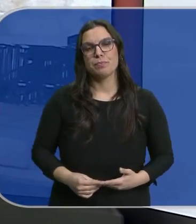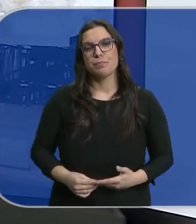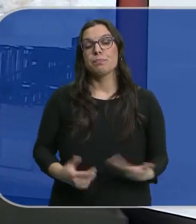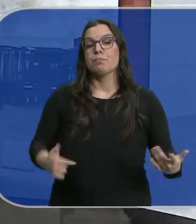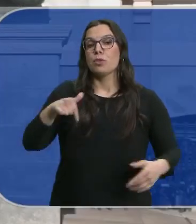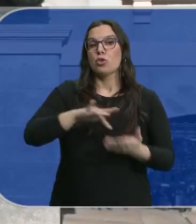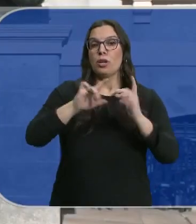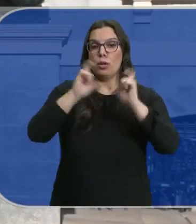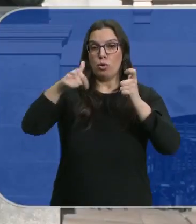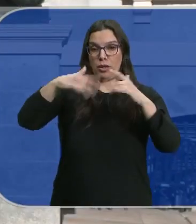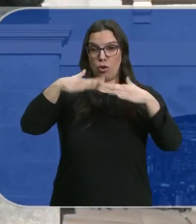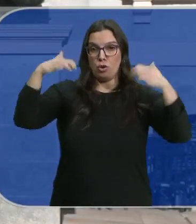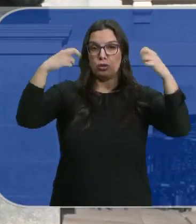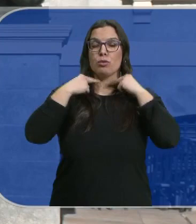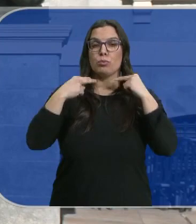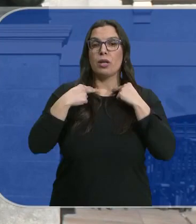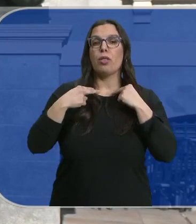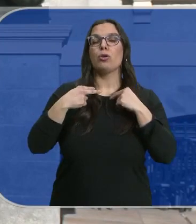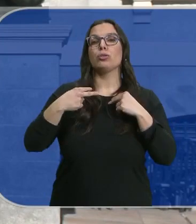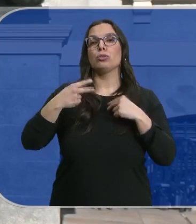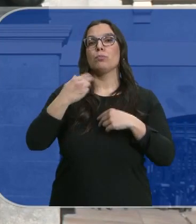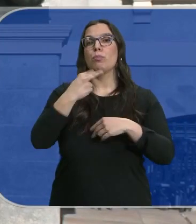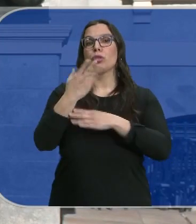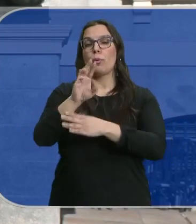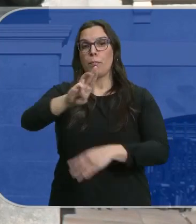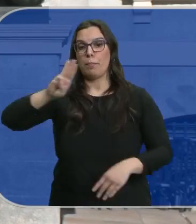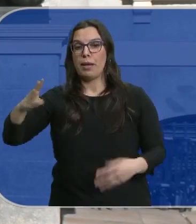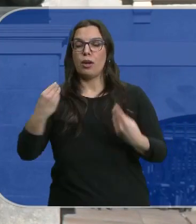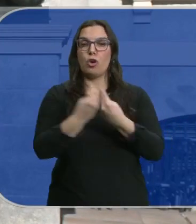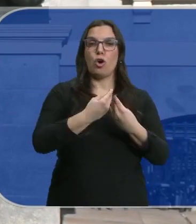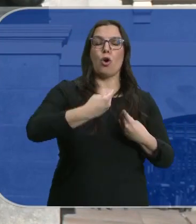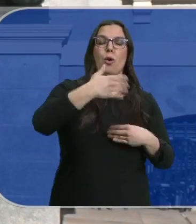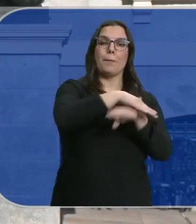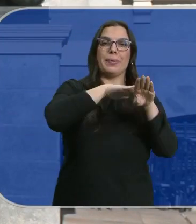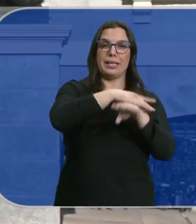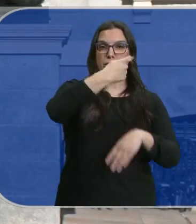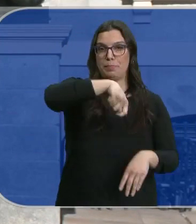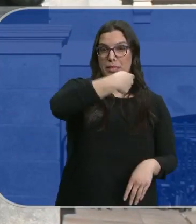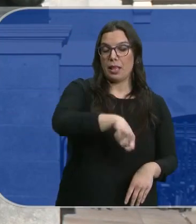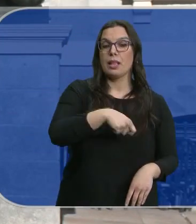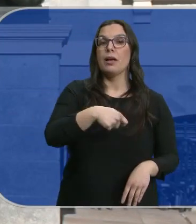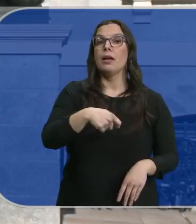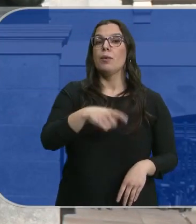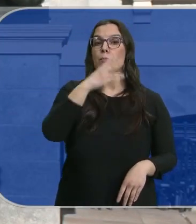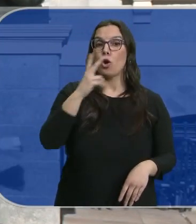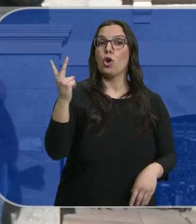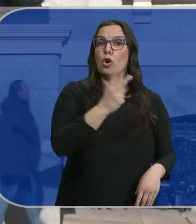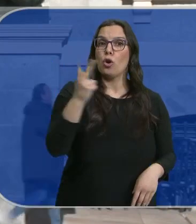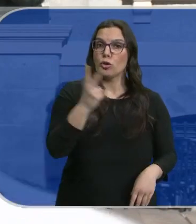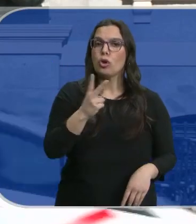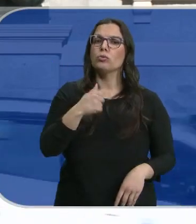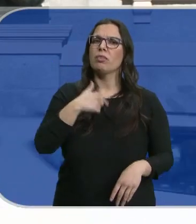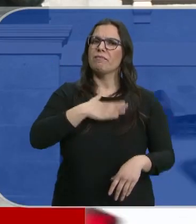Sí, hoy se han reunido aquí en el Congreso de los Diputados Cuca Gamarra con Félix Bolaños después de que ambos, tanto el Gobierno como el Partido Popular, mostraran